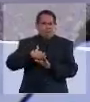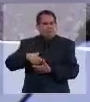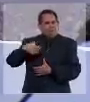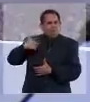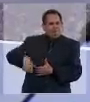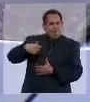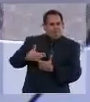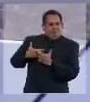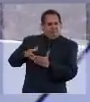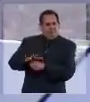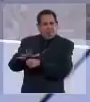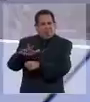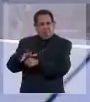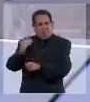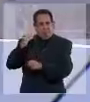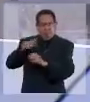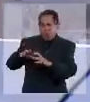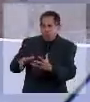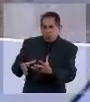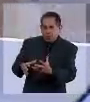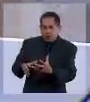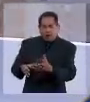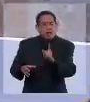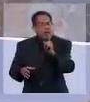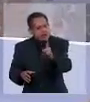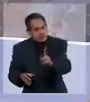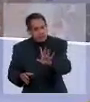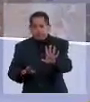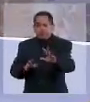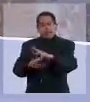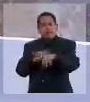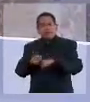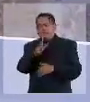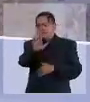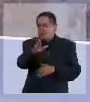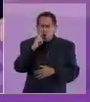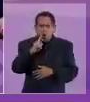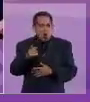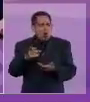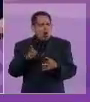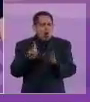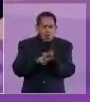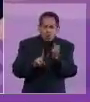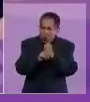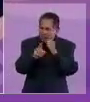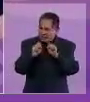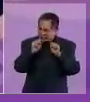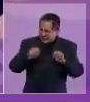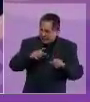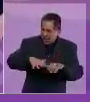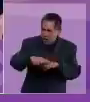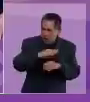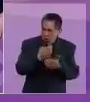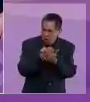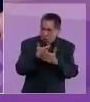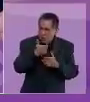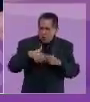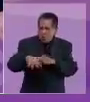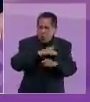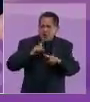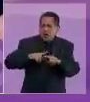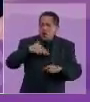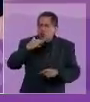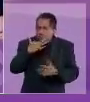mediante la corrupción. Pero entonces, la pobreza acabando, no es estructural, no es de un sistema económico, sino es causada por la corrupción. La